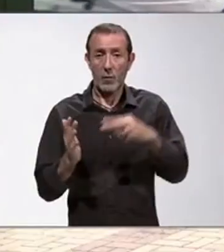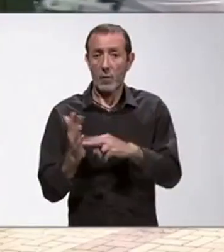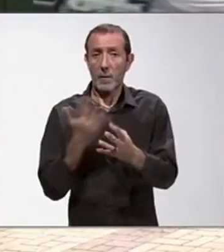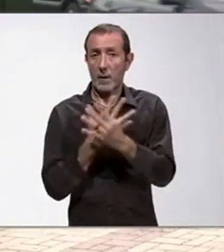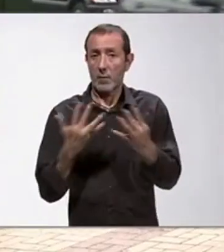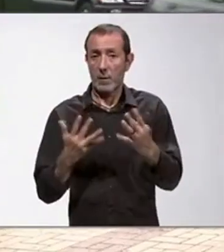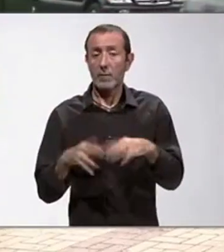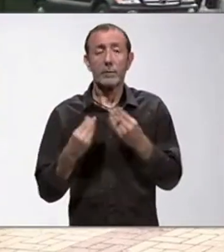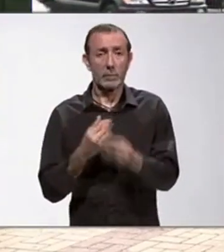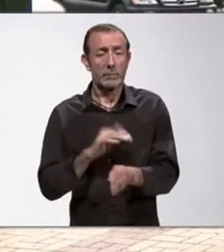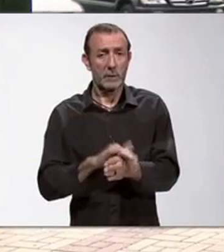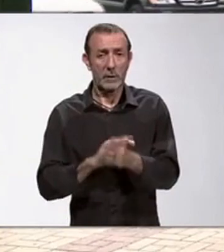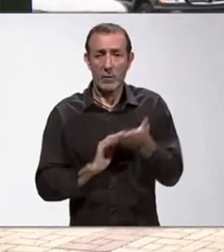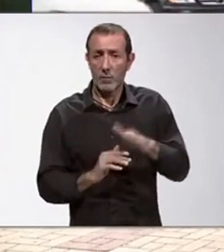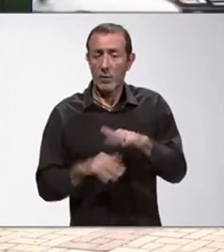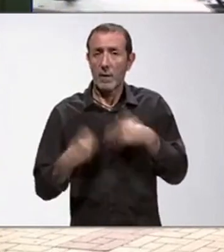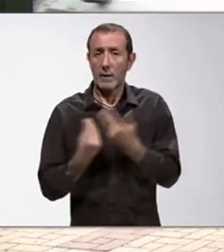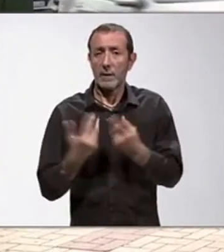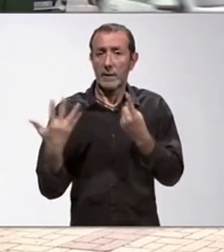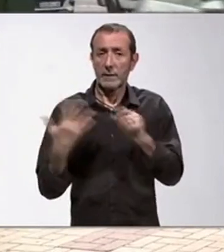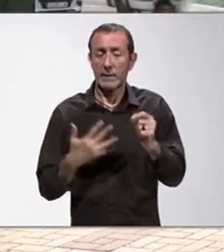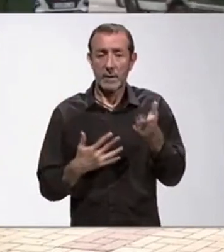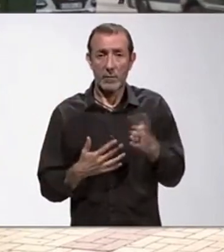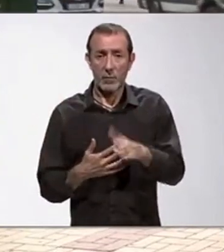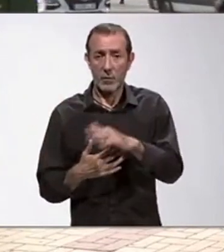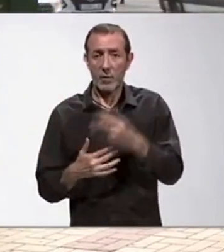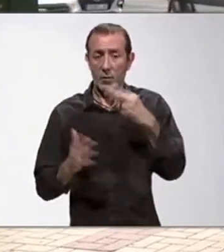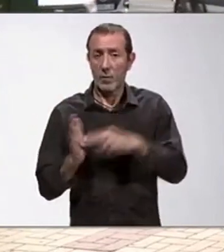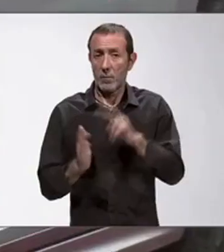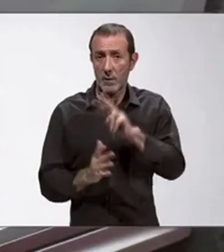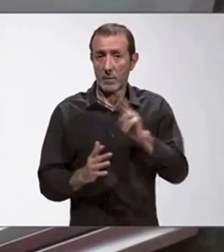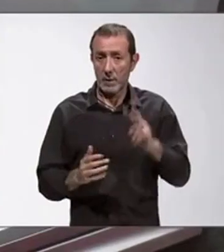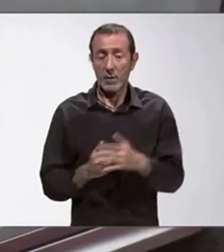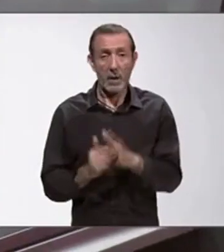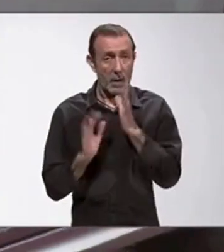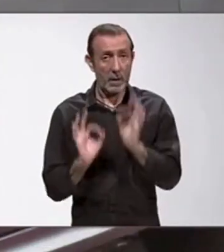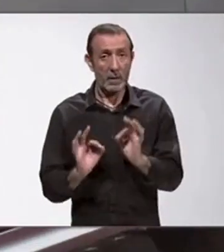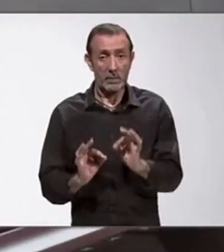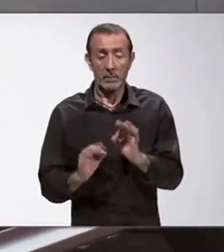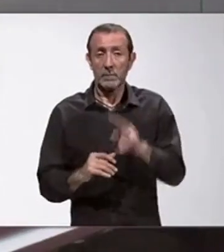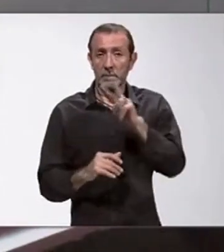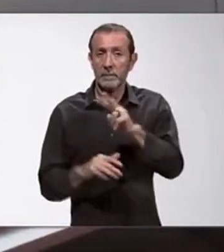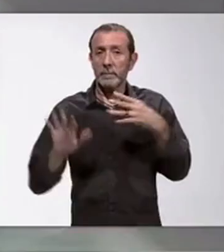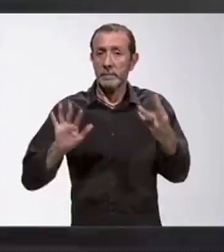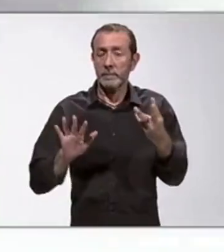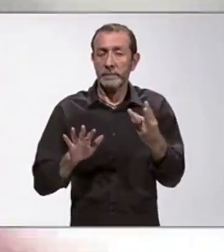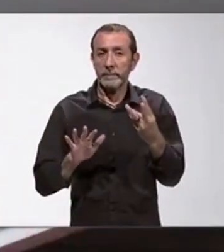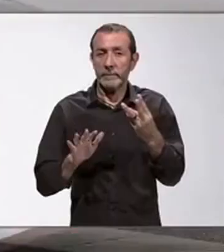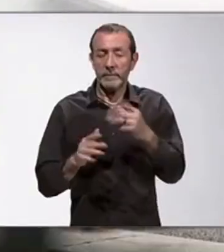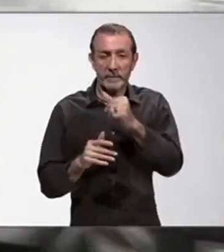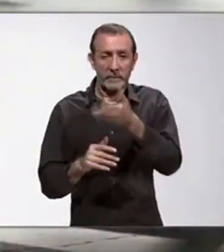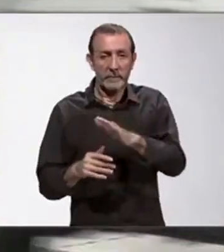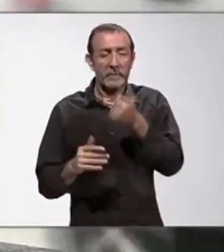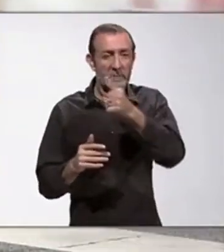2019 ha sido continuo el crecimiento, con hasta 60 víctimas mortales en 2022. En lo que llevamos de año son 28 muertes, con un